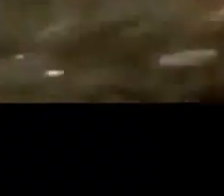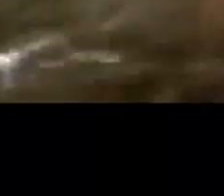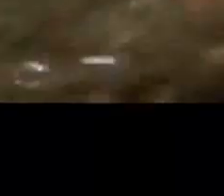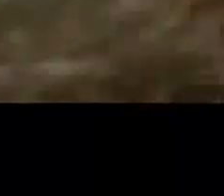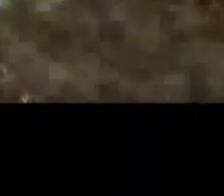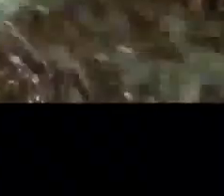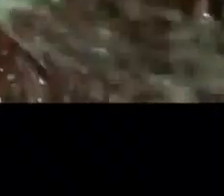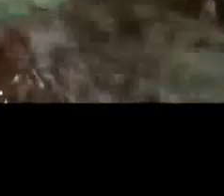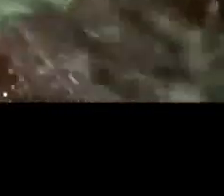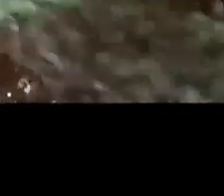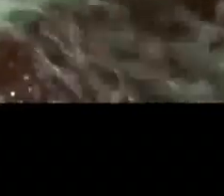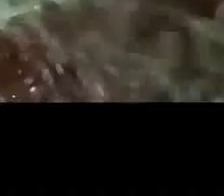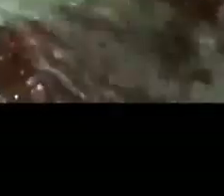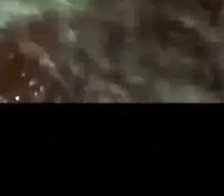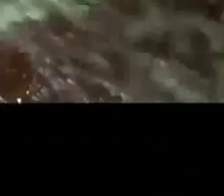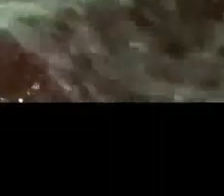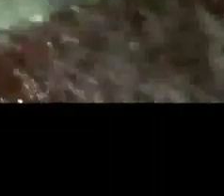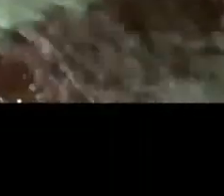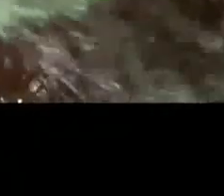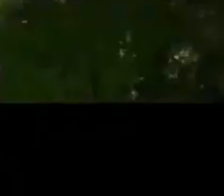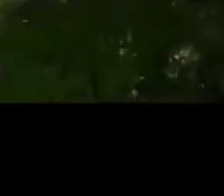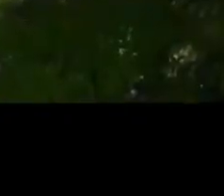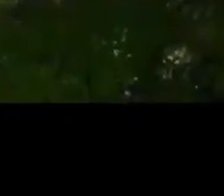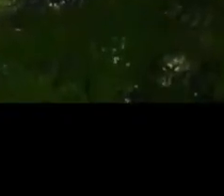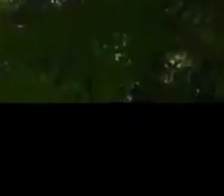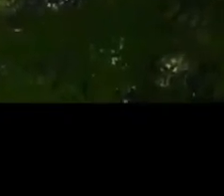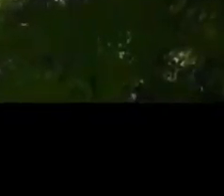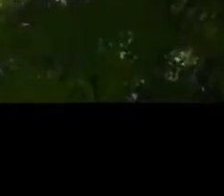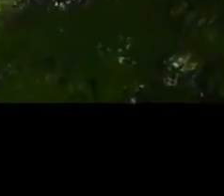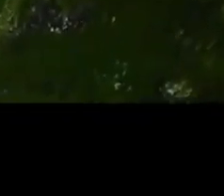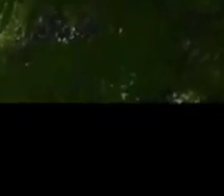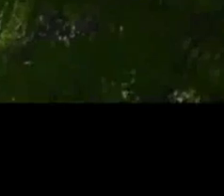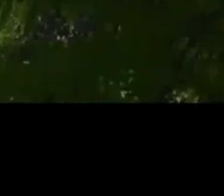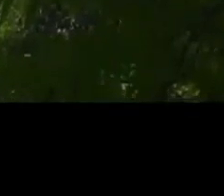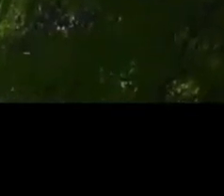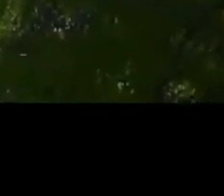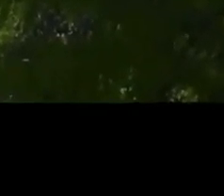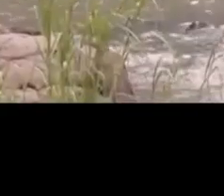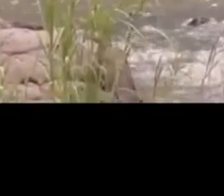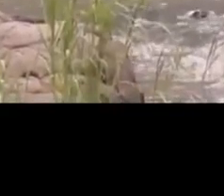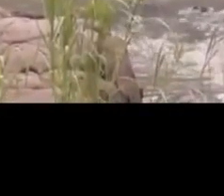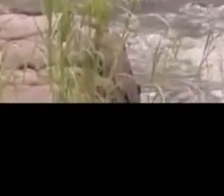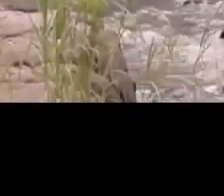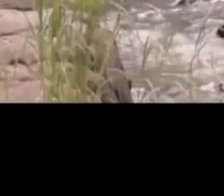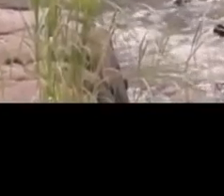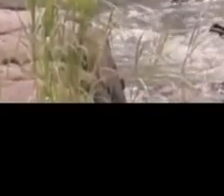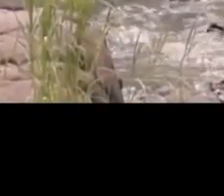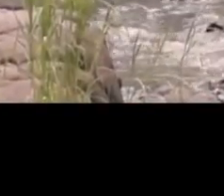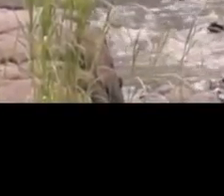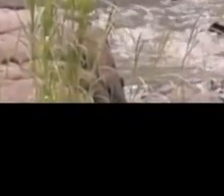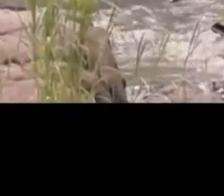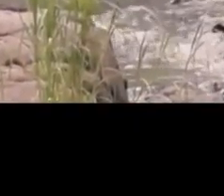fuentes hídricas. El cuido del medio ambiente es responsabilidad de todos y todas.